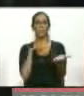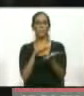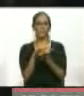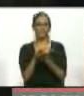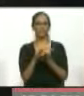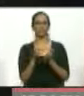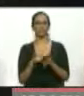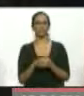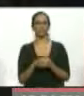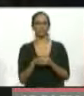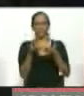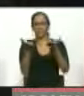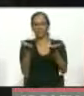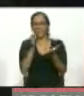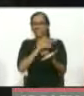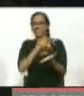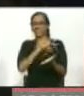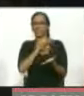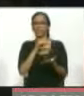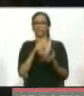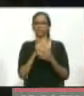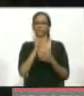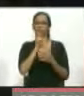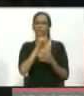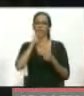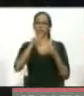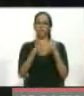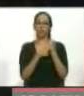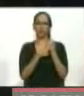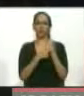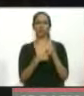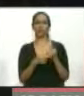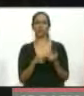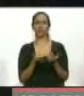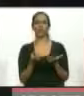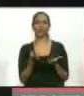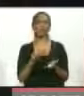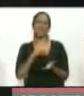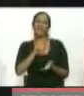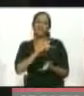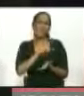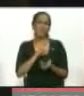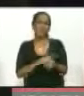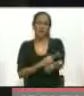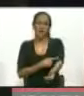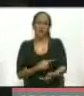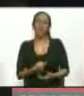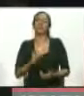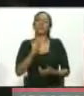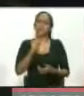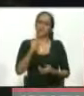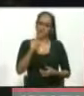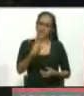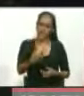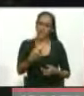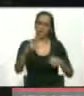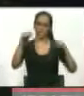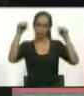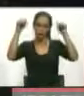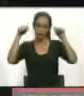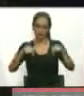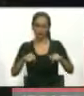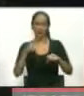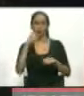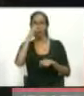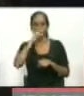este señor llamado juan guaidó atrás son una farsa hermano y se lo dijimos acá desde ya más de un